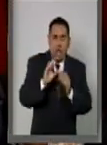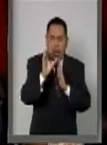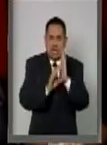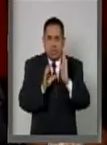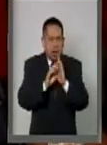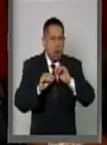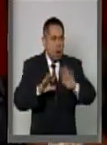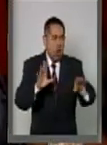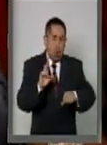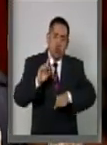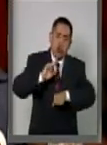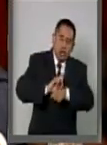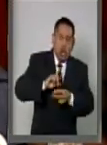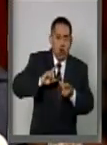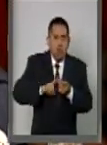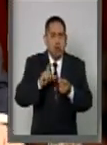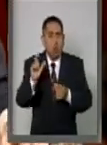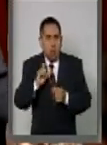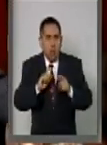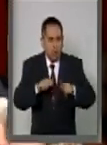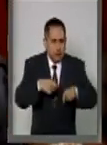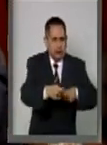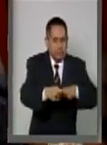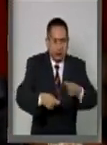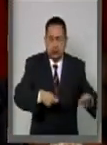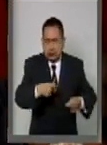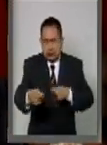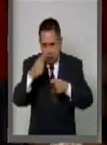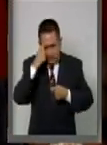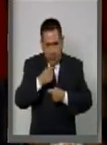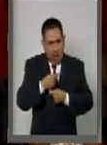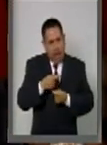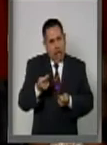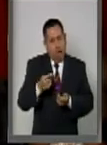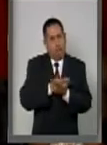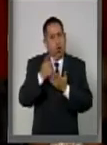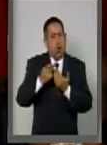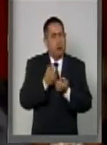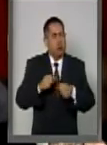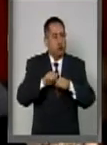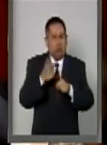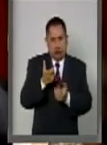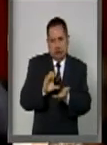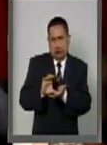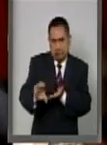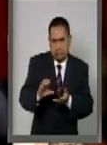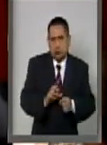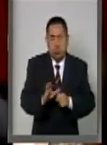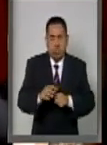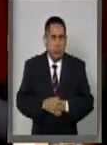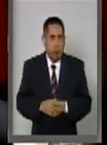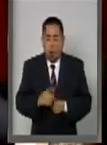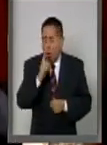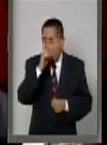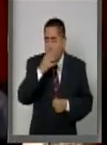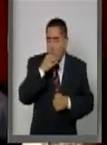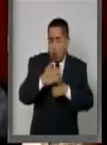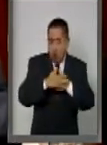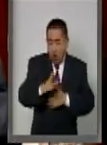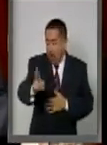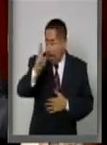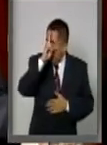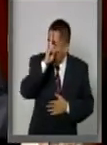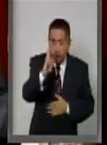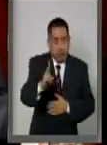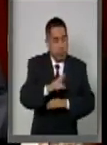dónde tendrán lugar los espacios de entrega de recursos de los programas sociales. Habrá una prohibición expresa para que